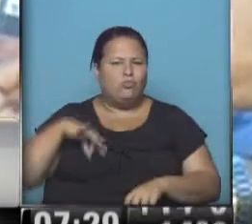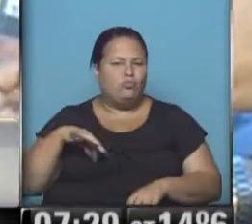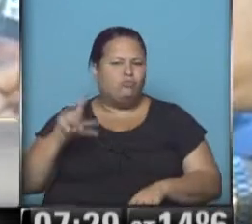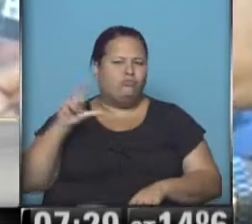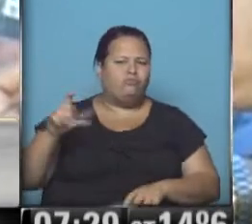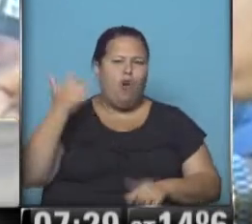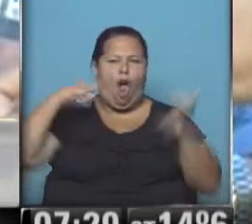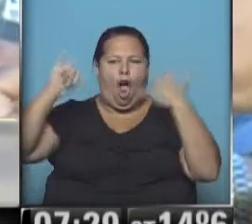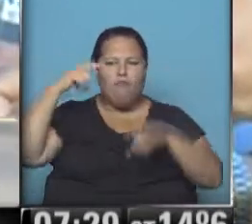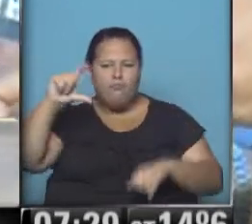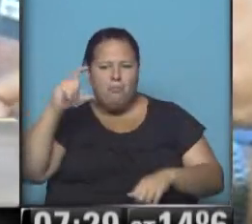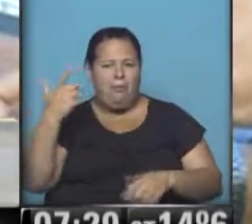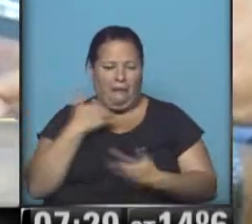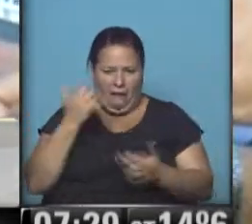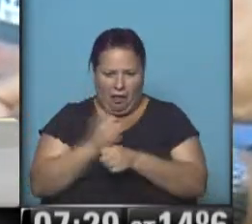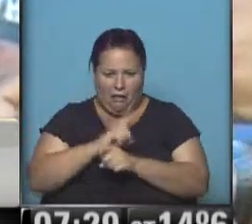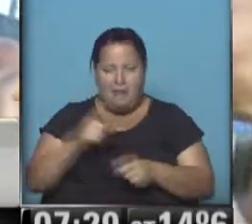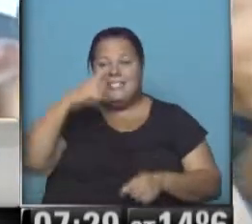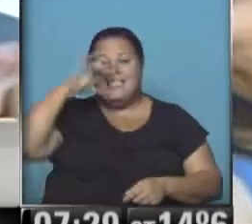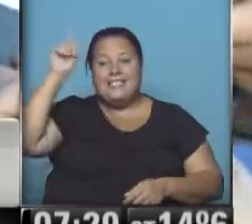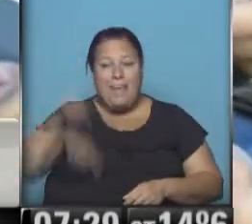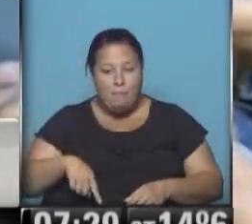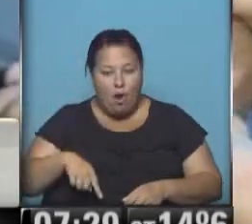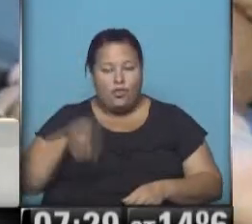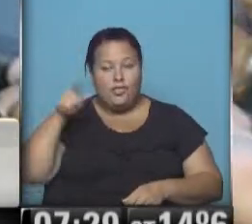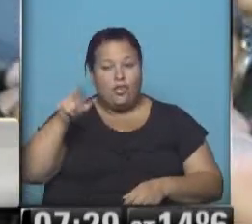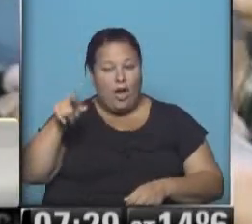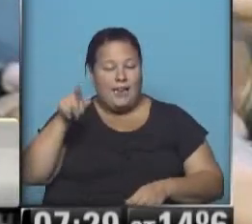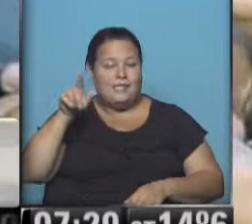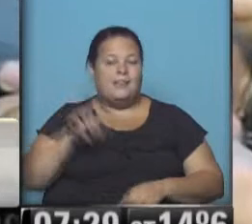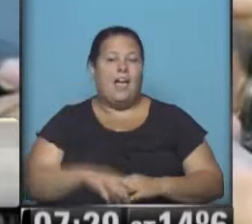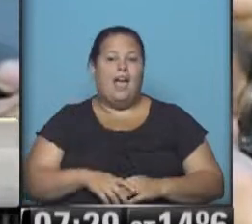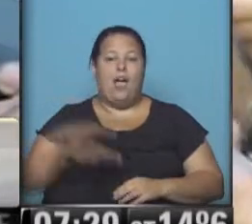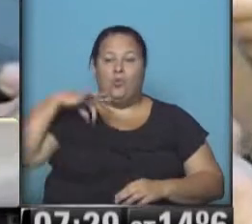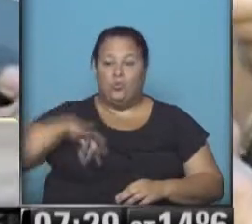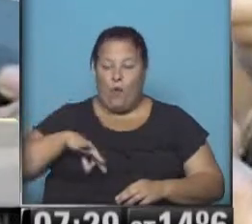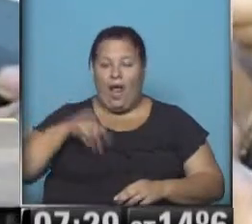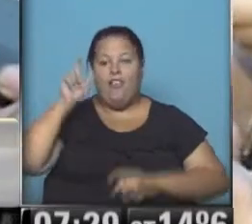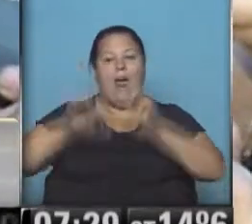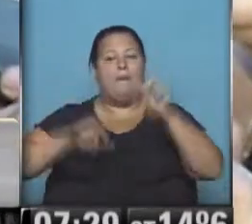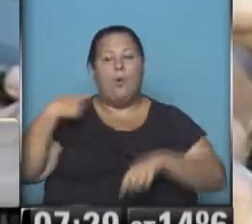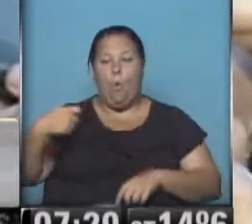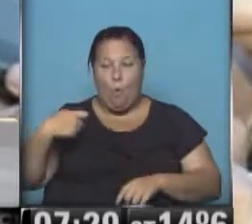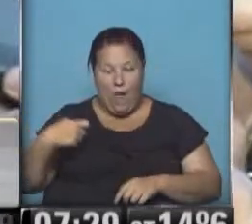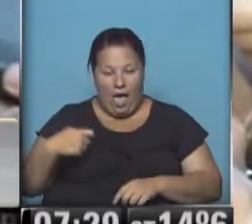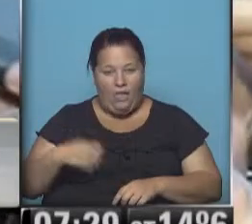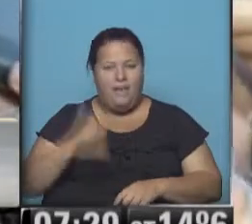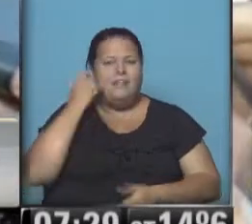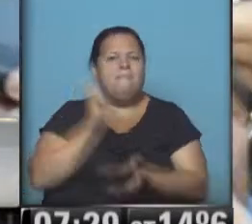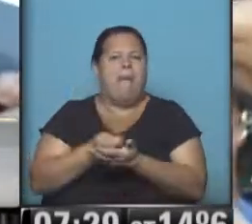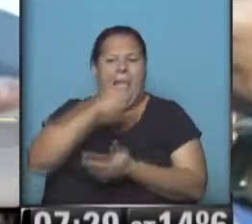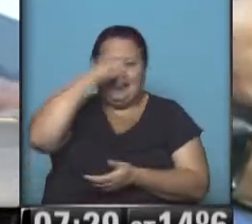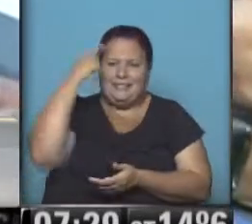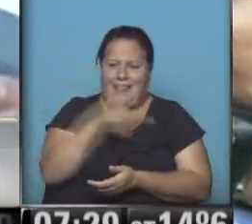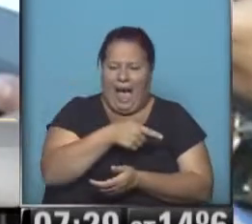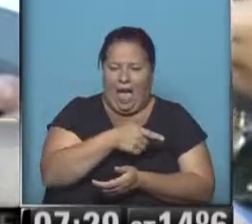unas comisiones fenomenales por no hacer nada, porque el 70% de esos salarios de los jubilados ya los pagaba el Estado